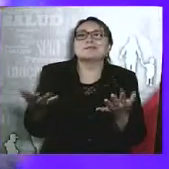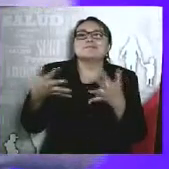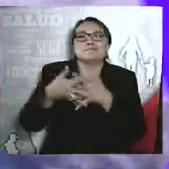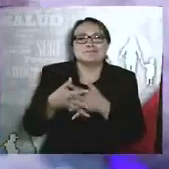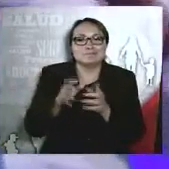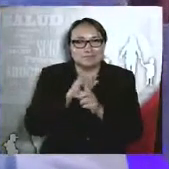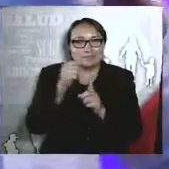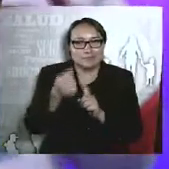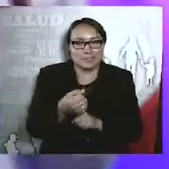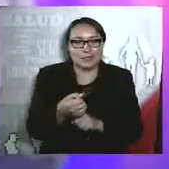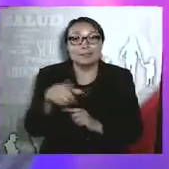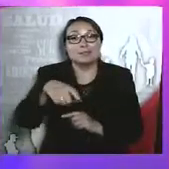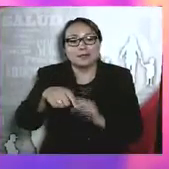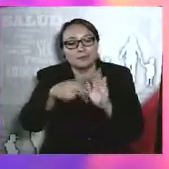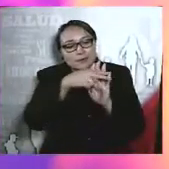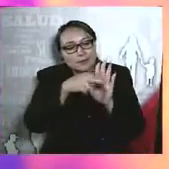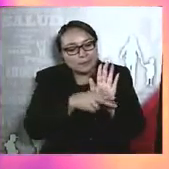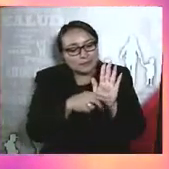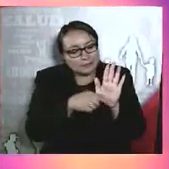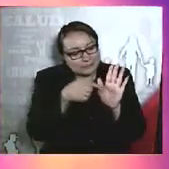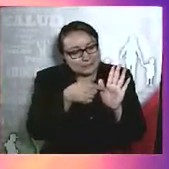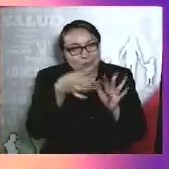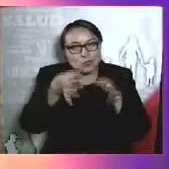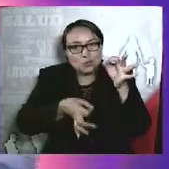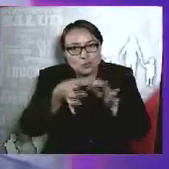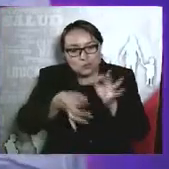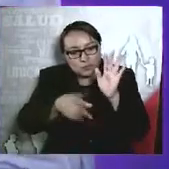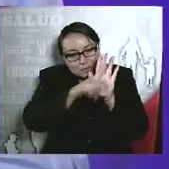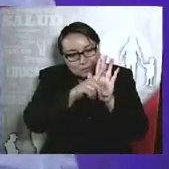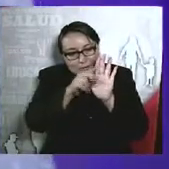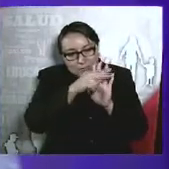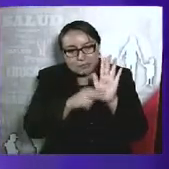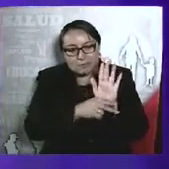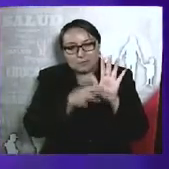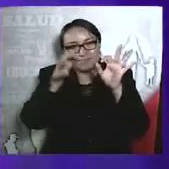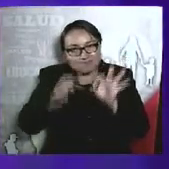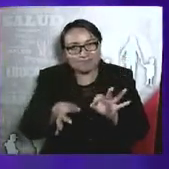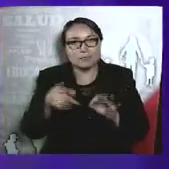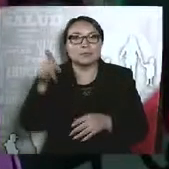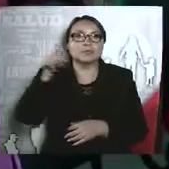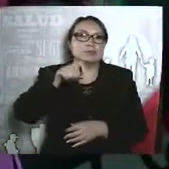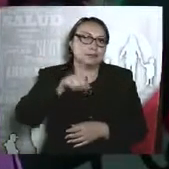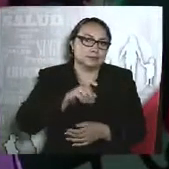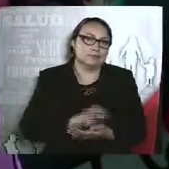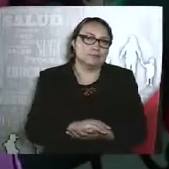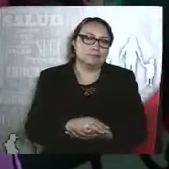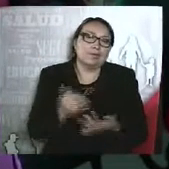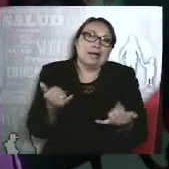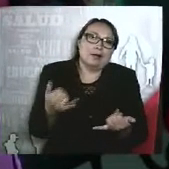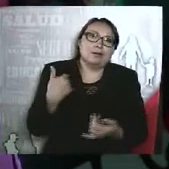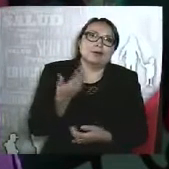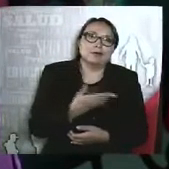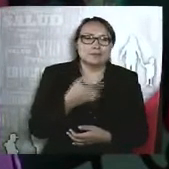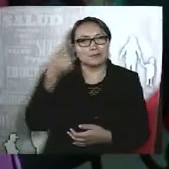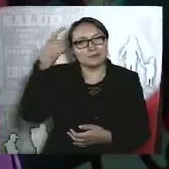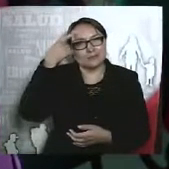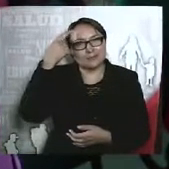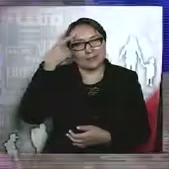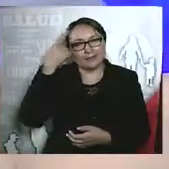un pilar fundamental para alcanzar el éxito del proceso de reintegración. Pero aquí vamos a comenzar a decir, pero tenemos todo un marco